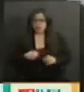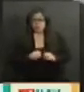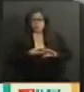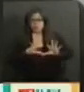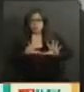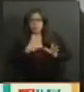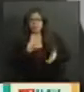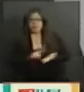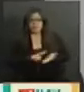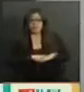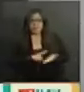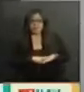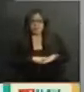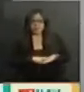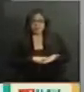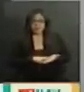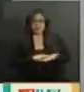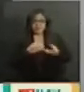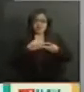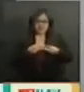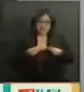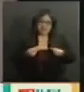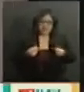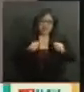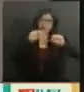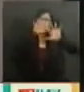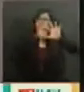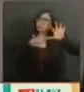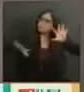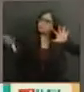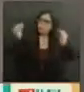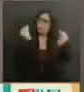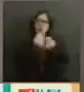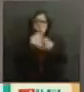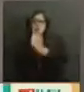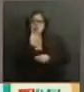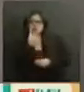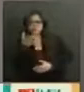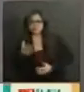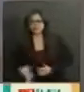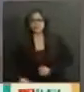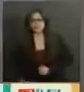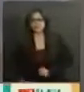sorprendido la magnitud y la calidad de las cosas que tiene.